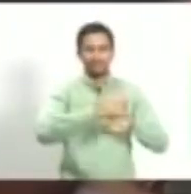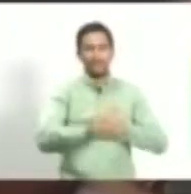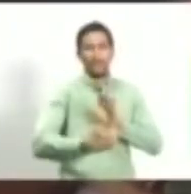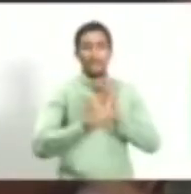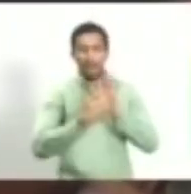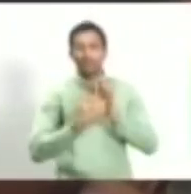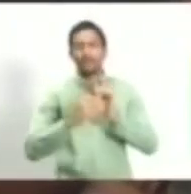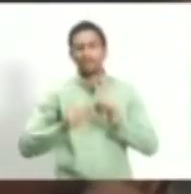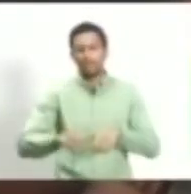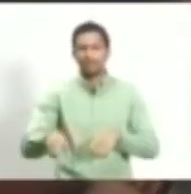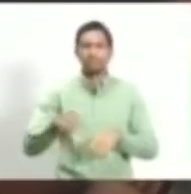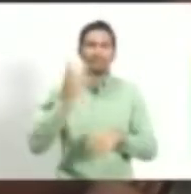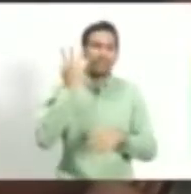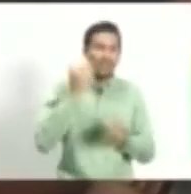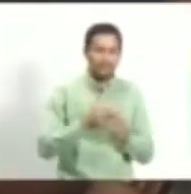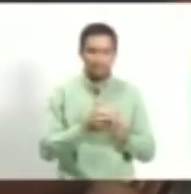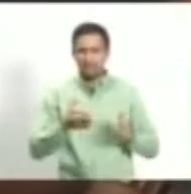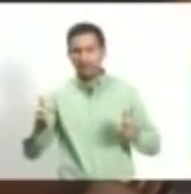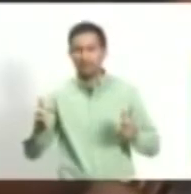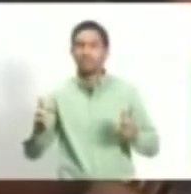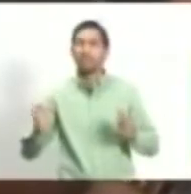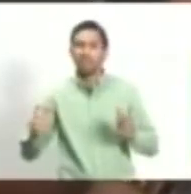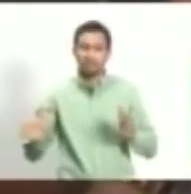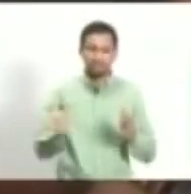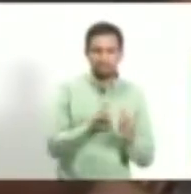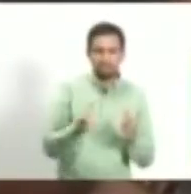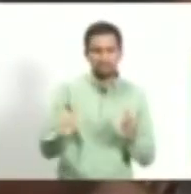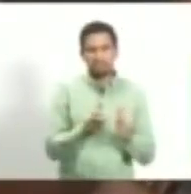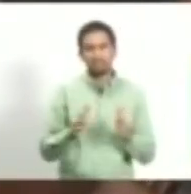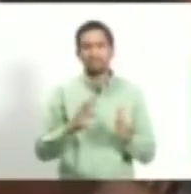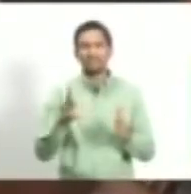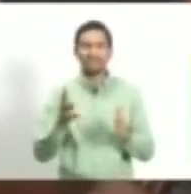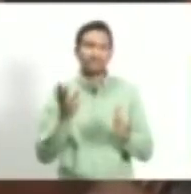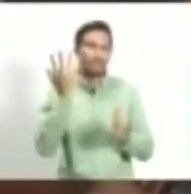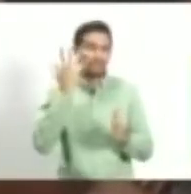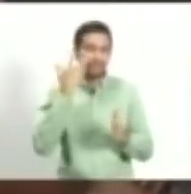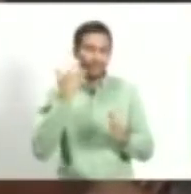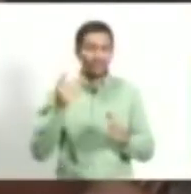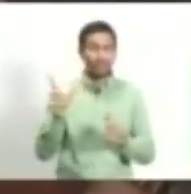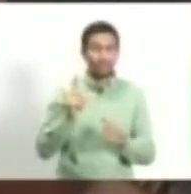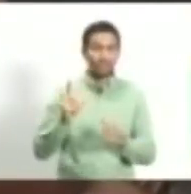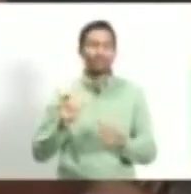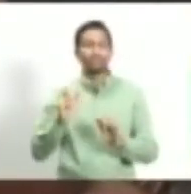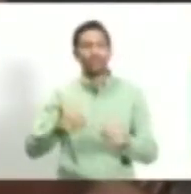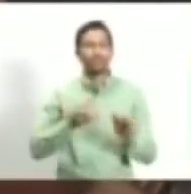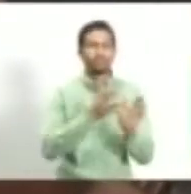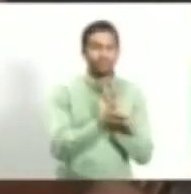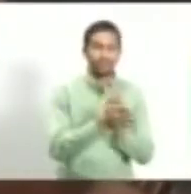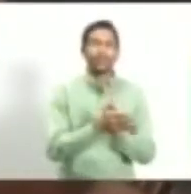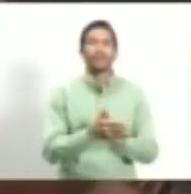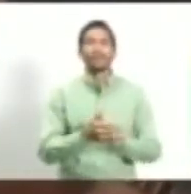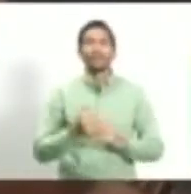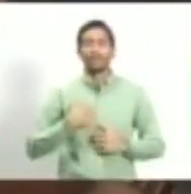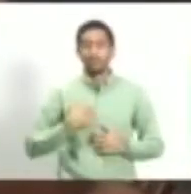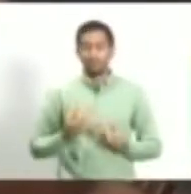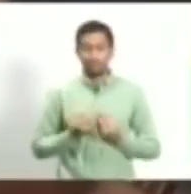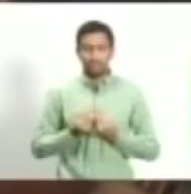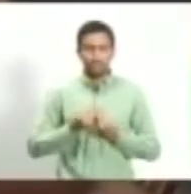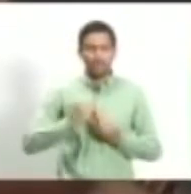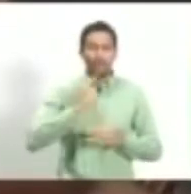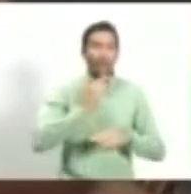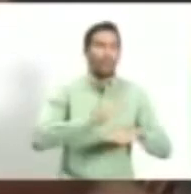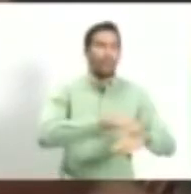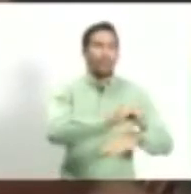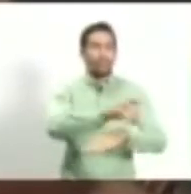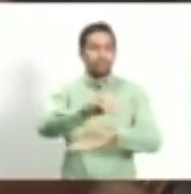tiene más días para hacerlo anticipadamente para el día lunes, y nosotros convocaríamos entonces una reunión